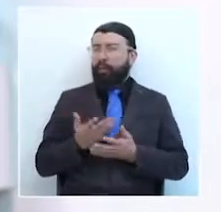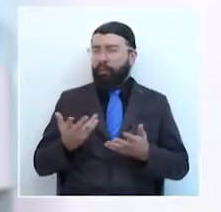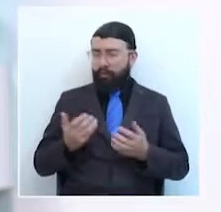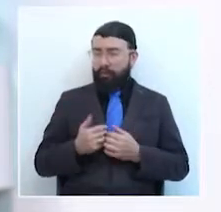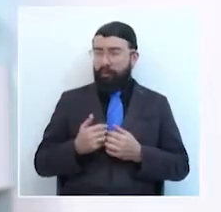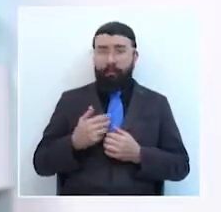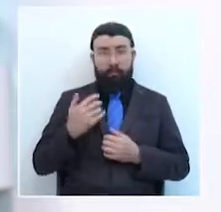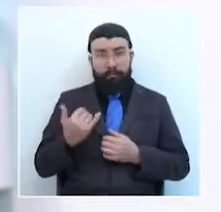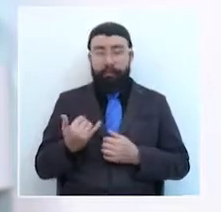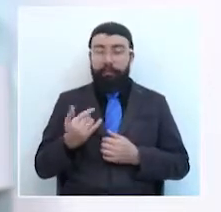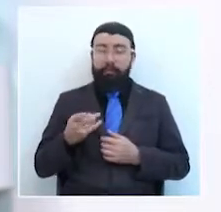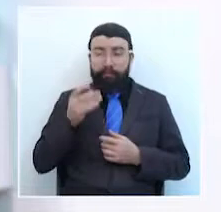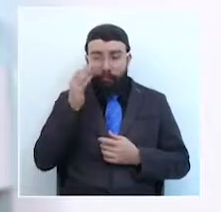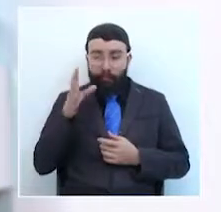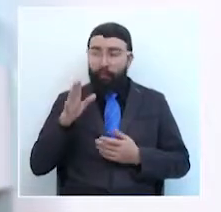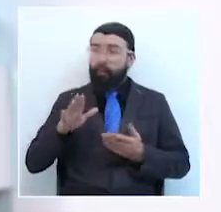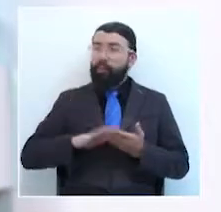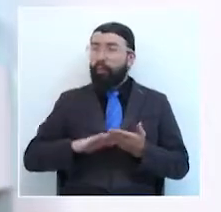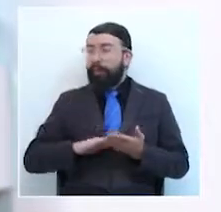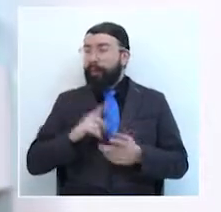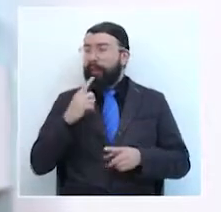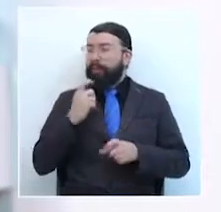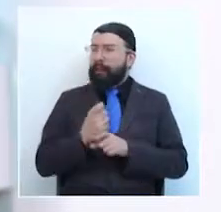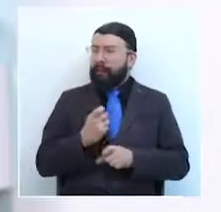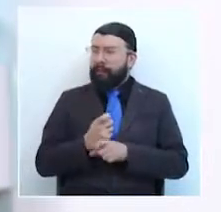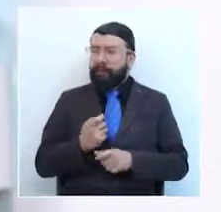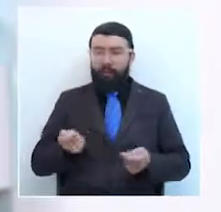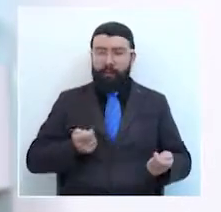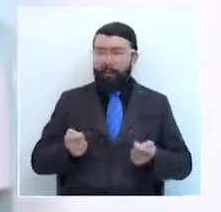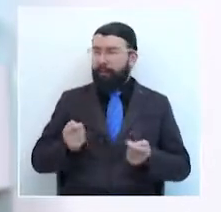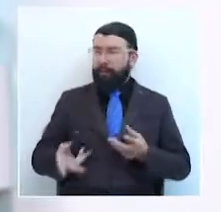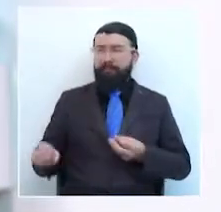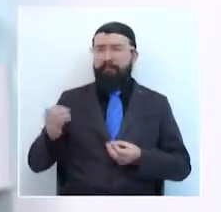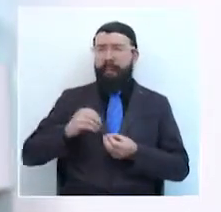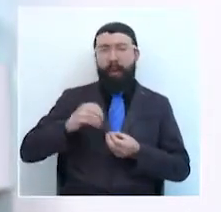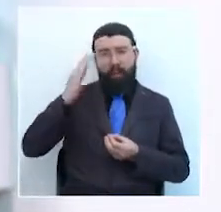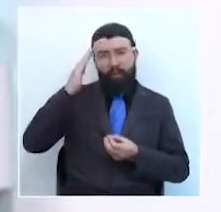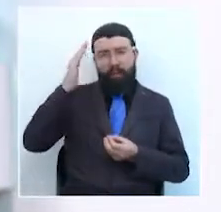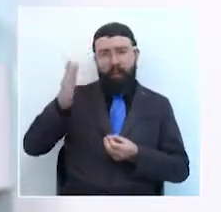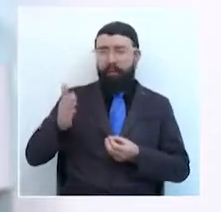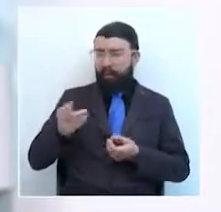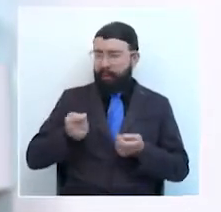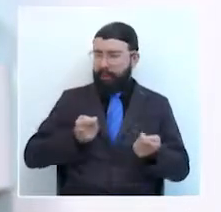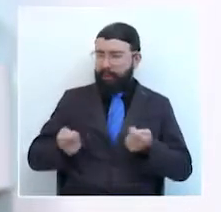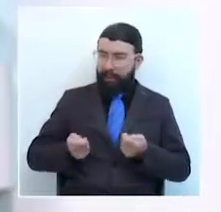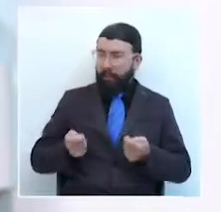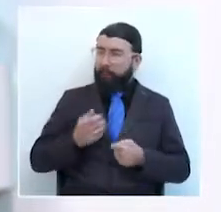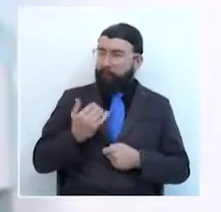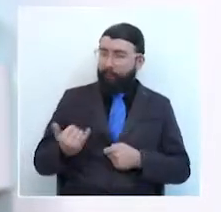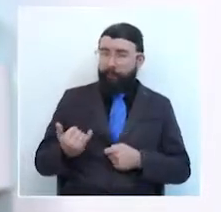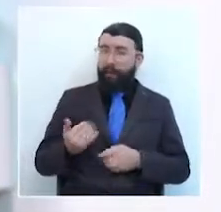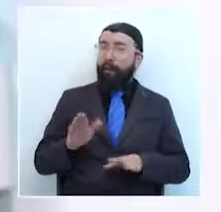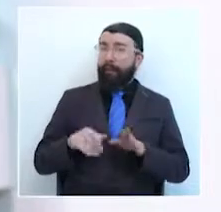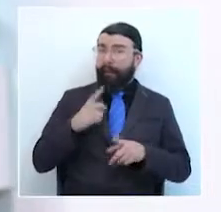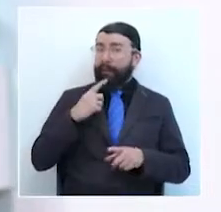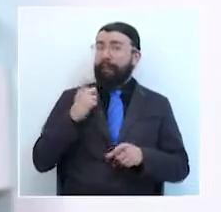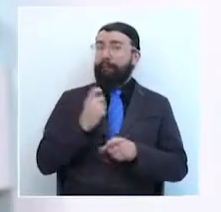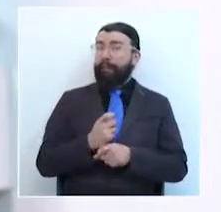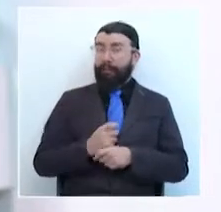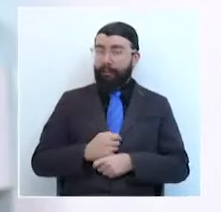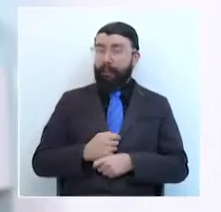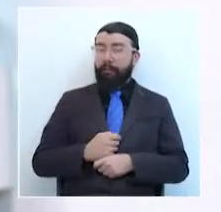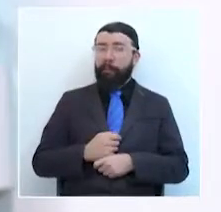el trauma le va le va a repercutir mucho más adelante y en toda esa etapa es muy es muy difícil que crear